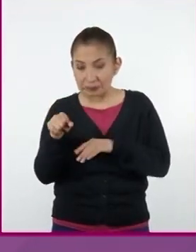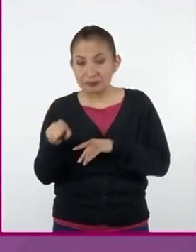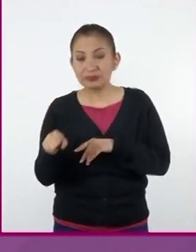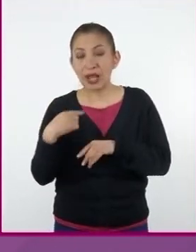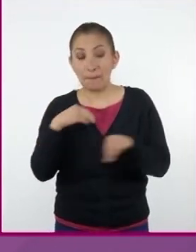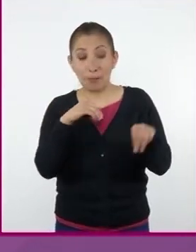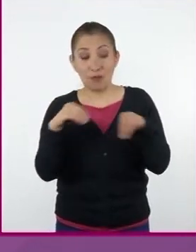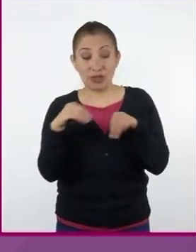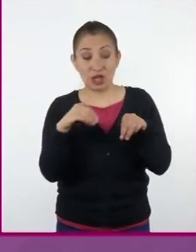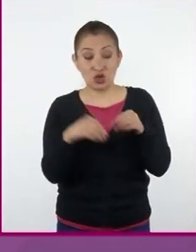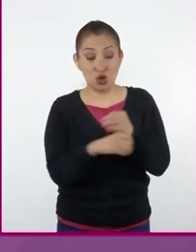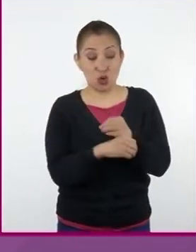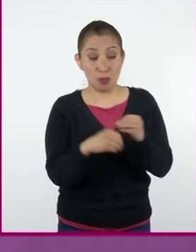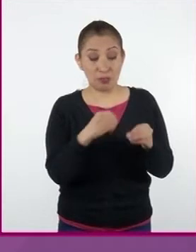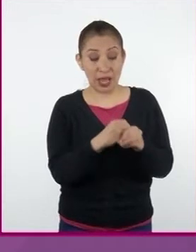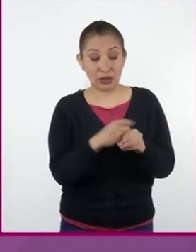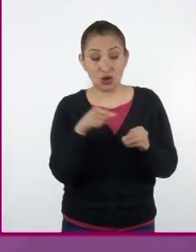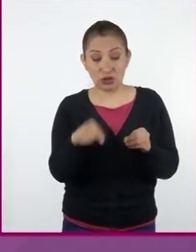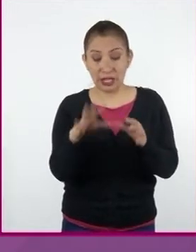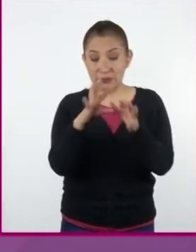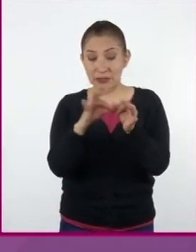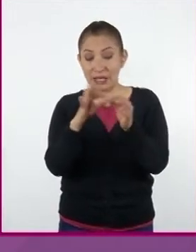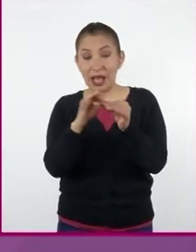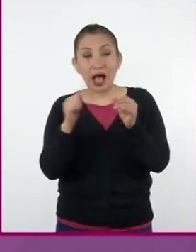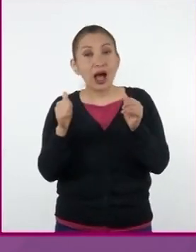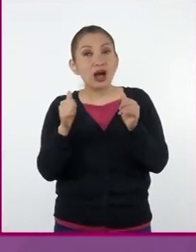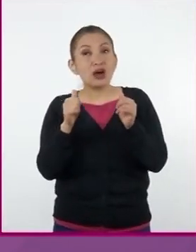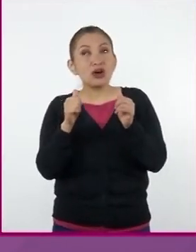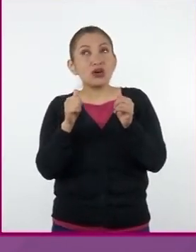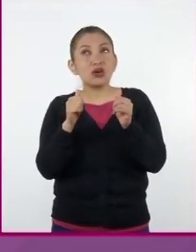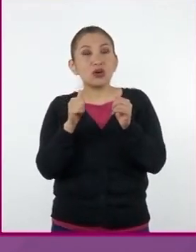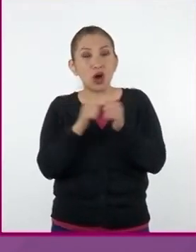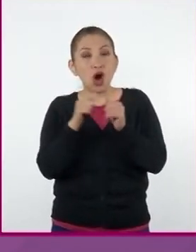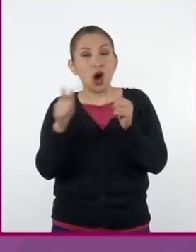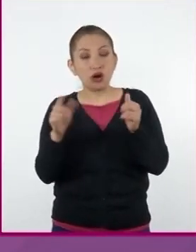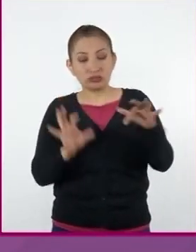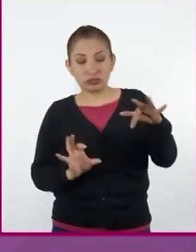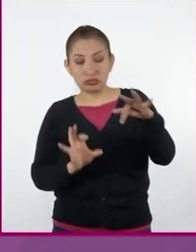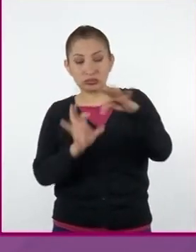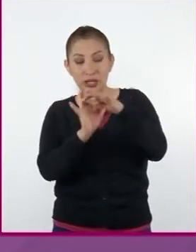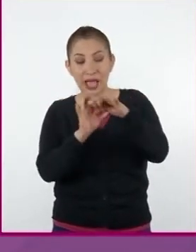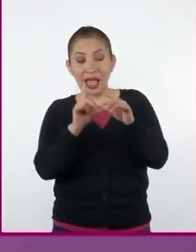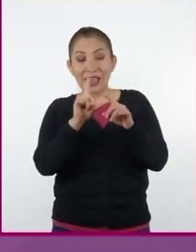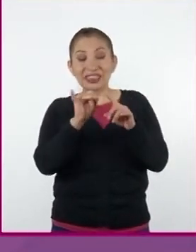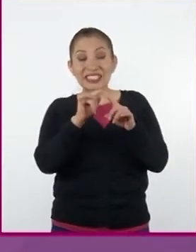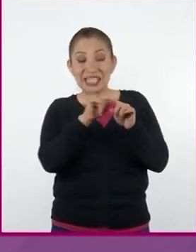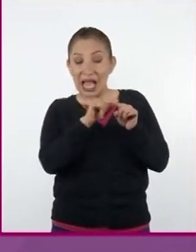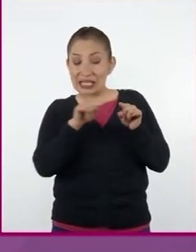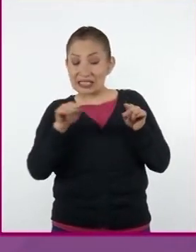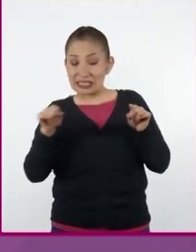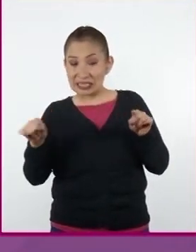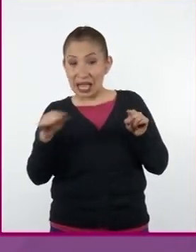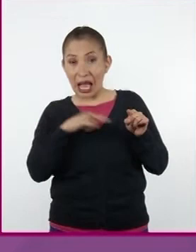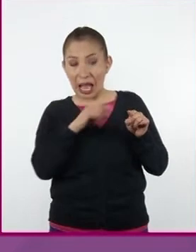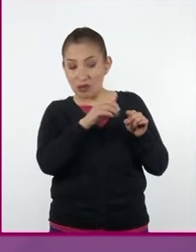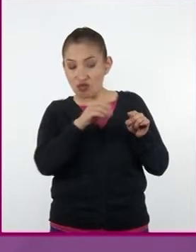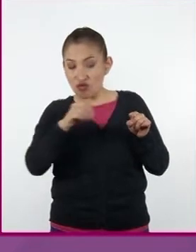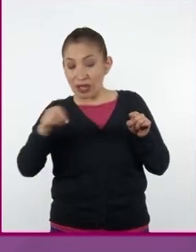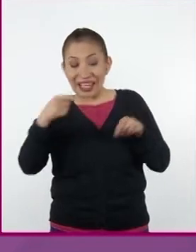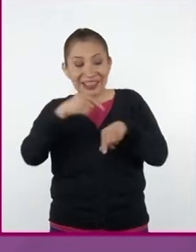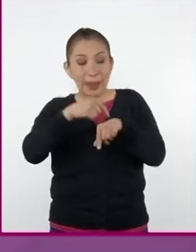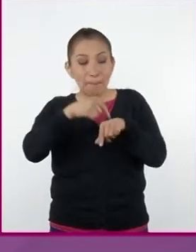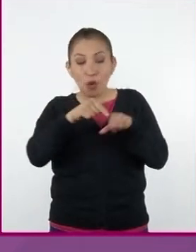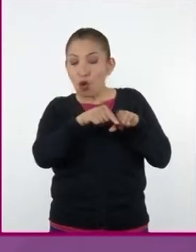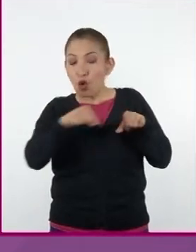el movimiento de un cuerpo se describe a partir de relacionar la distancia que recorre el cuerpo y el tiempo que